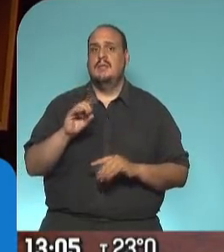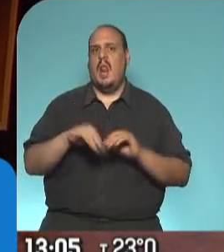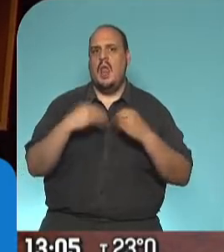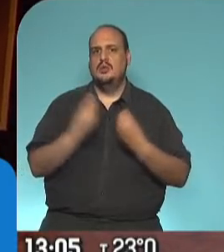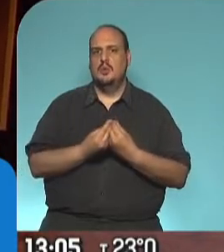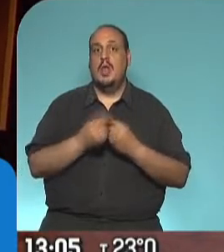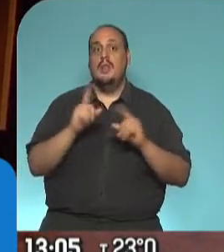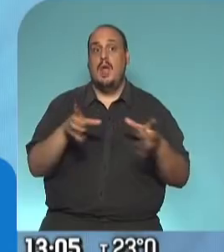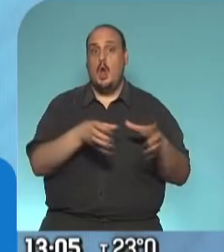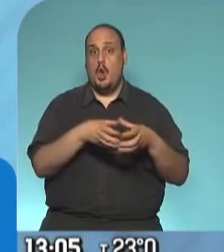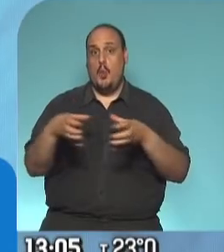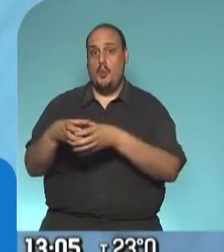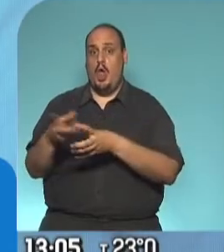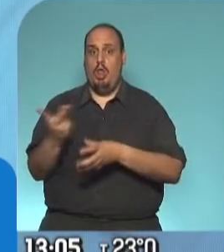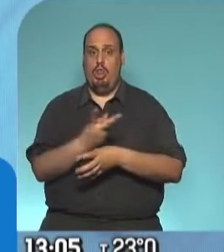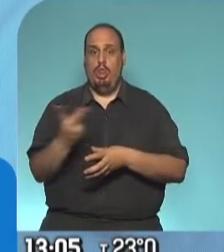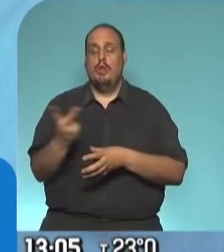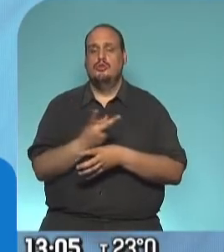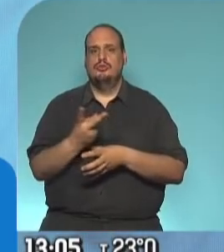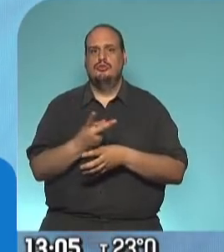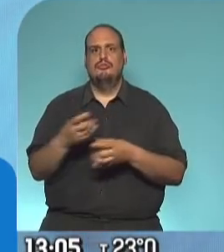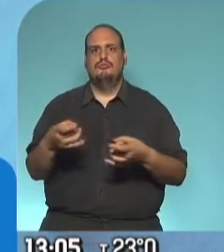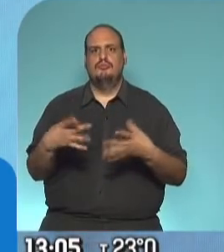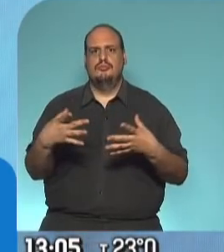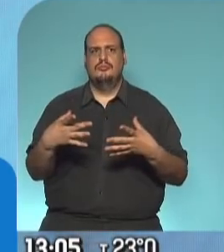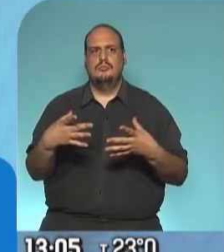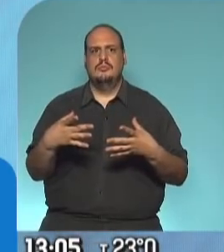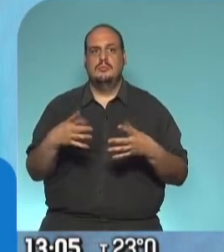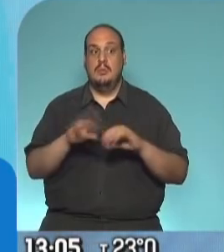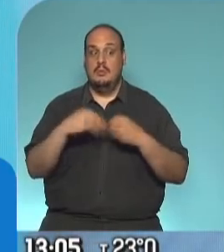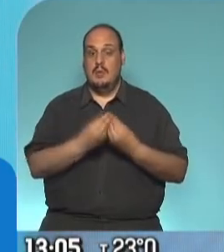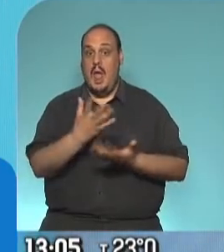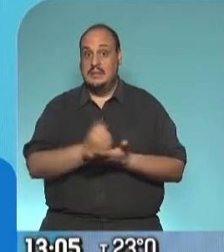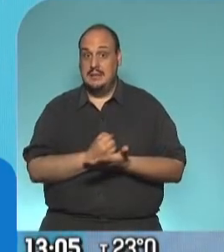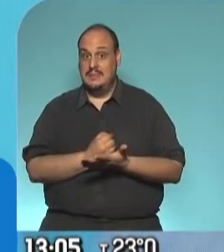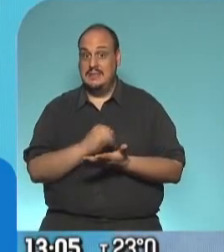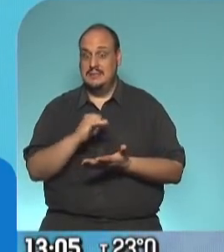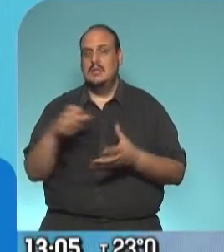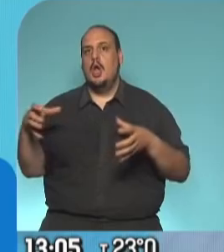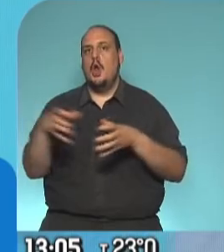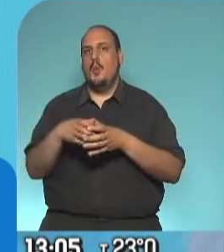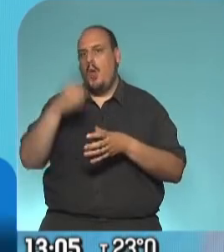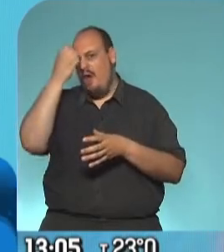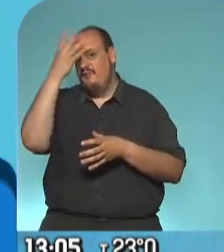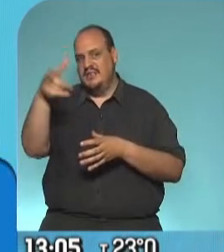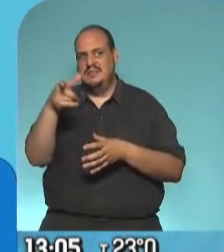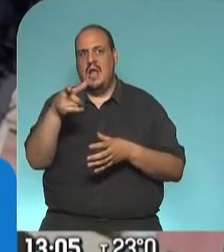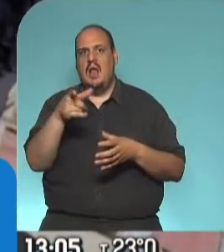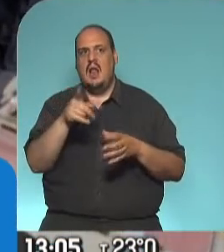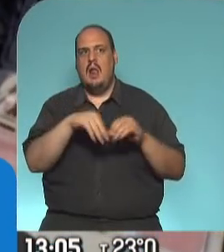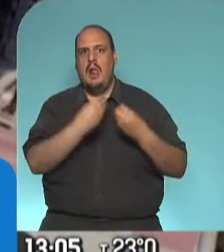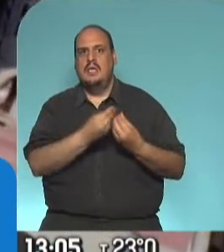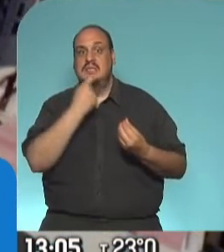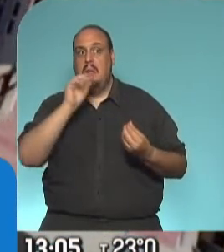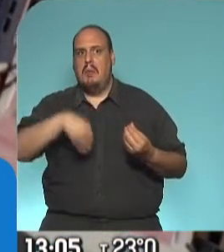dos bandos y las dos grandes fuerzas en disputa aceptan los resultados, sobre todo si el bando oficialista, si el gobierno acepta los resultados,